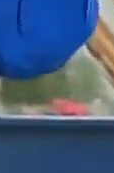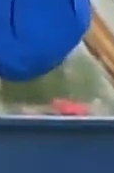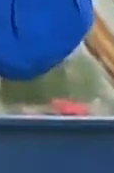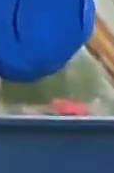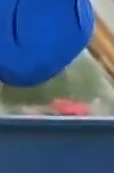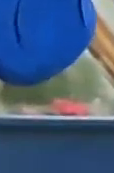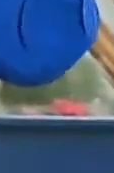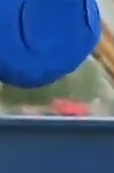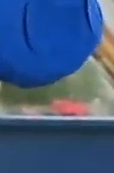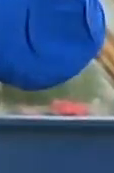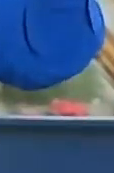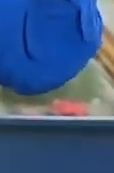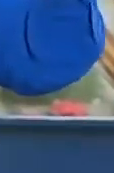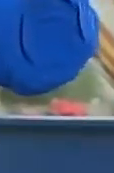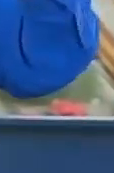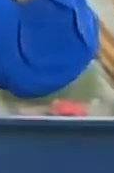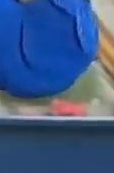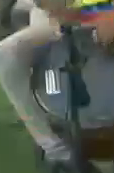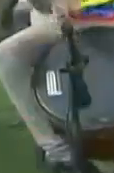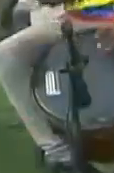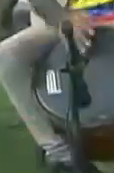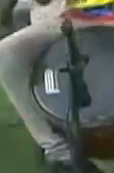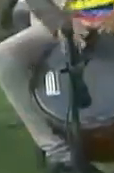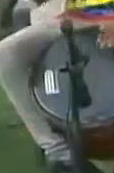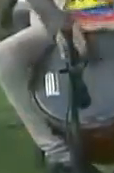gracias. Hasta pronto.